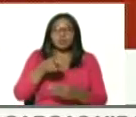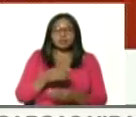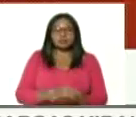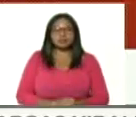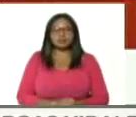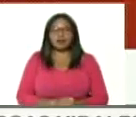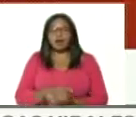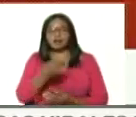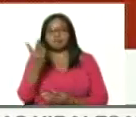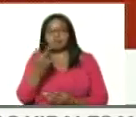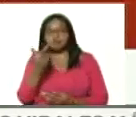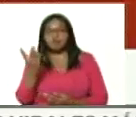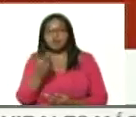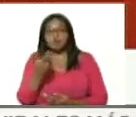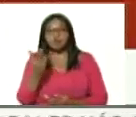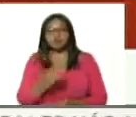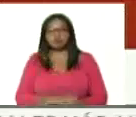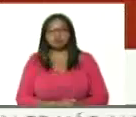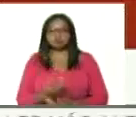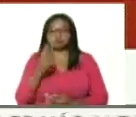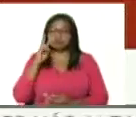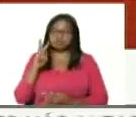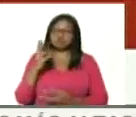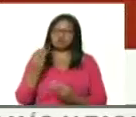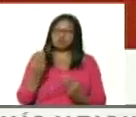Marta. Fíjense, me doy cuenta que